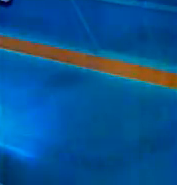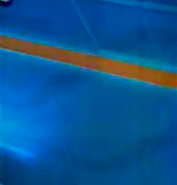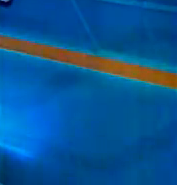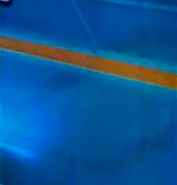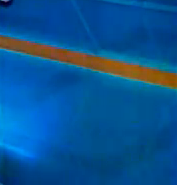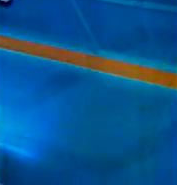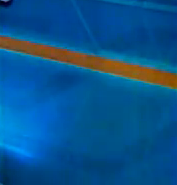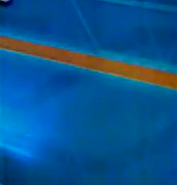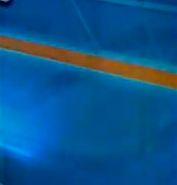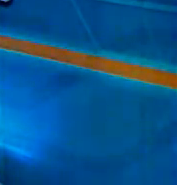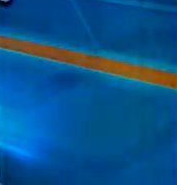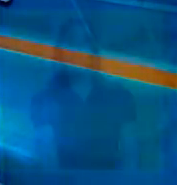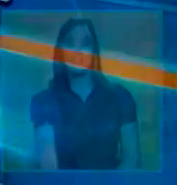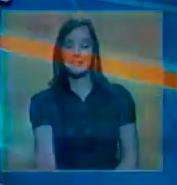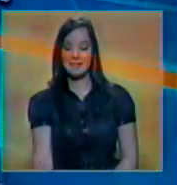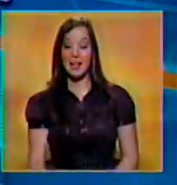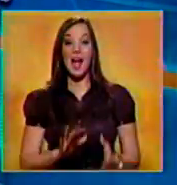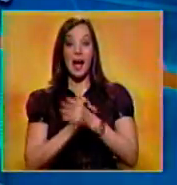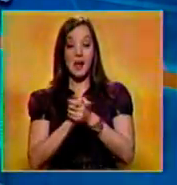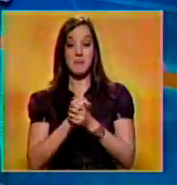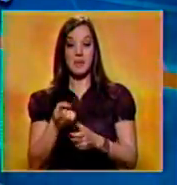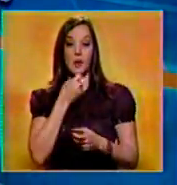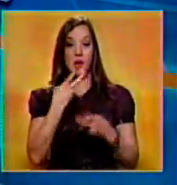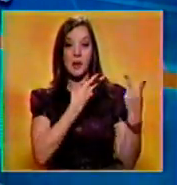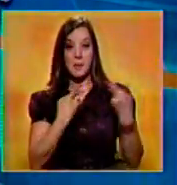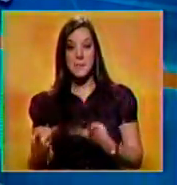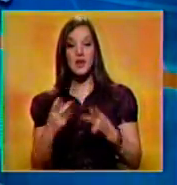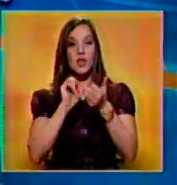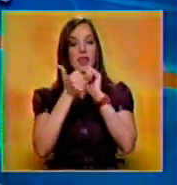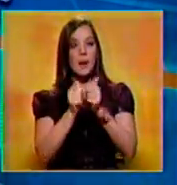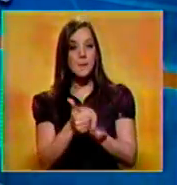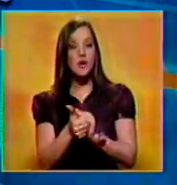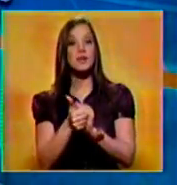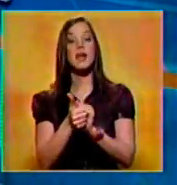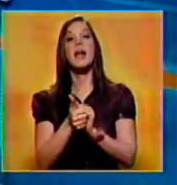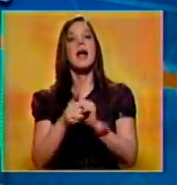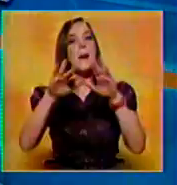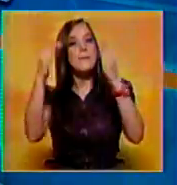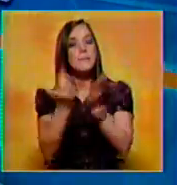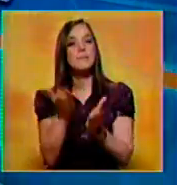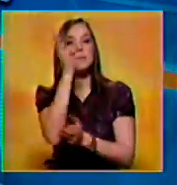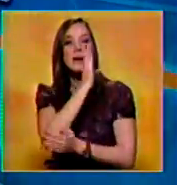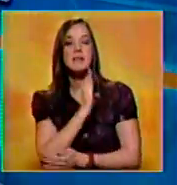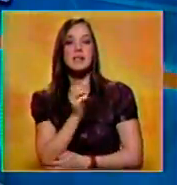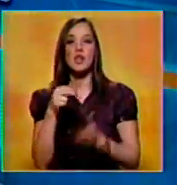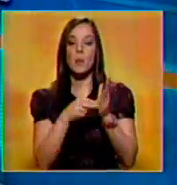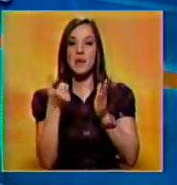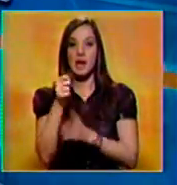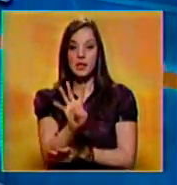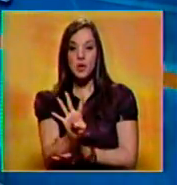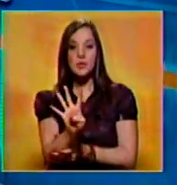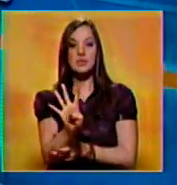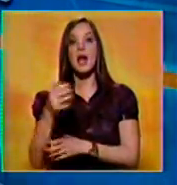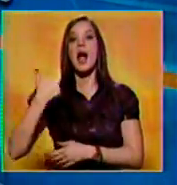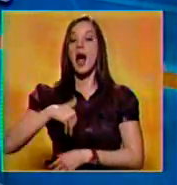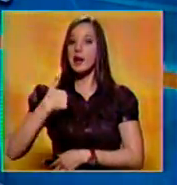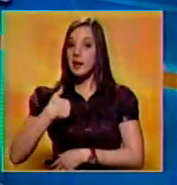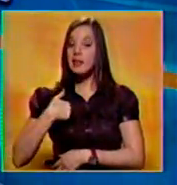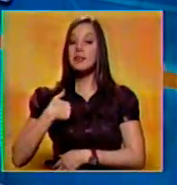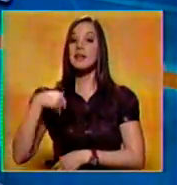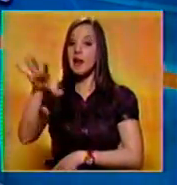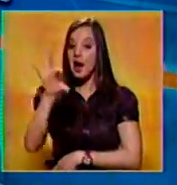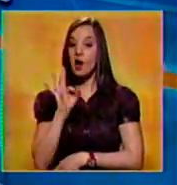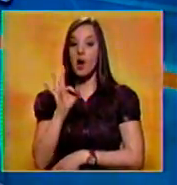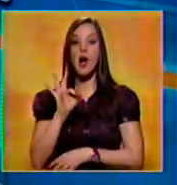Amigos, bienvenidos a los deportes y comenzamos con el Mundial Brasil 2014, porque la final ya está decidida. Argentina logró su clasificación en